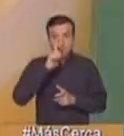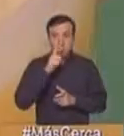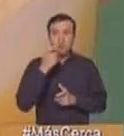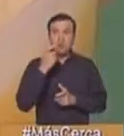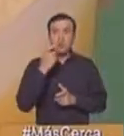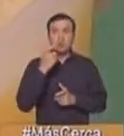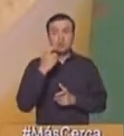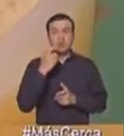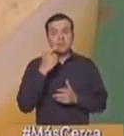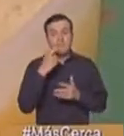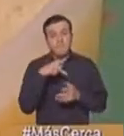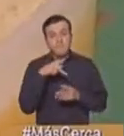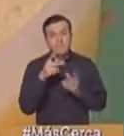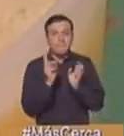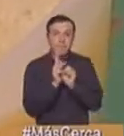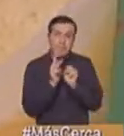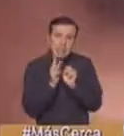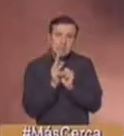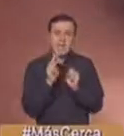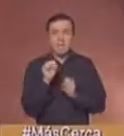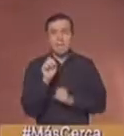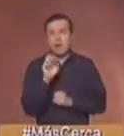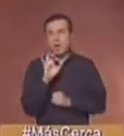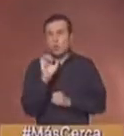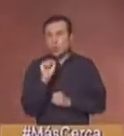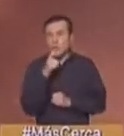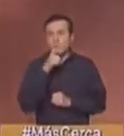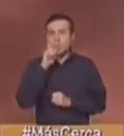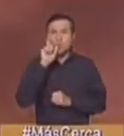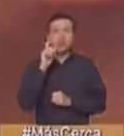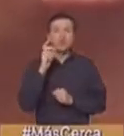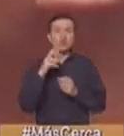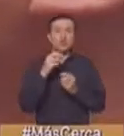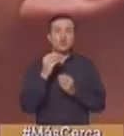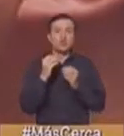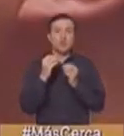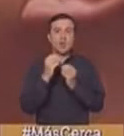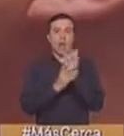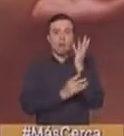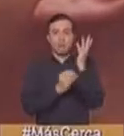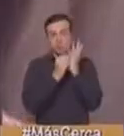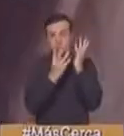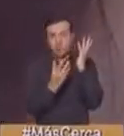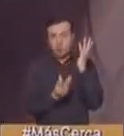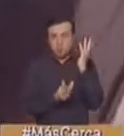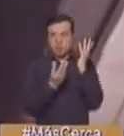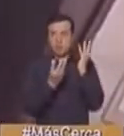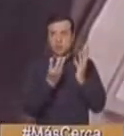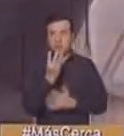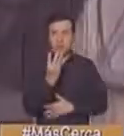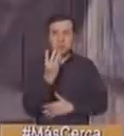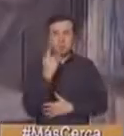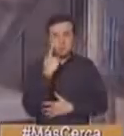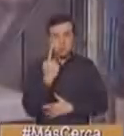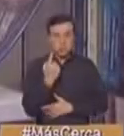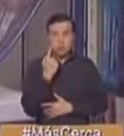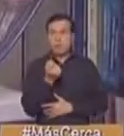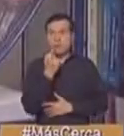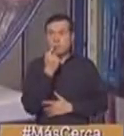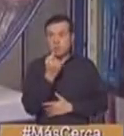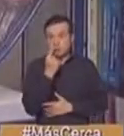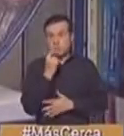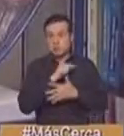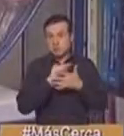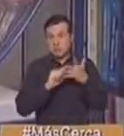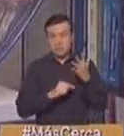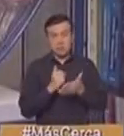Mandarinas, naranjas, piña, maracuyá, jugo de tomate de árbol. O si no, también te podemos dar el cranberry en forma de tabletas. También es una muy